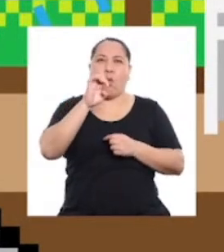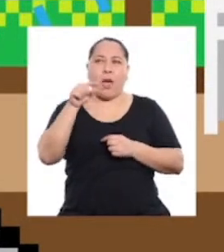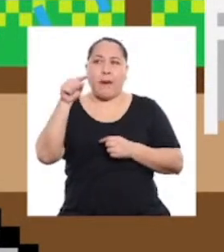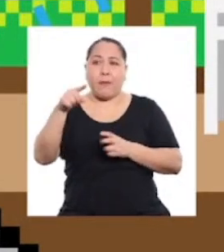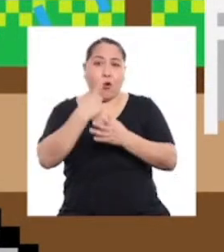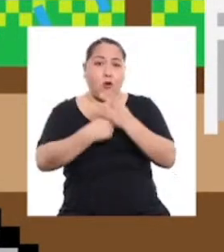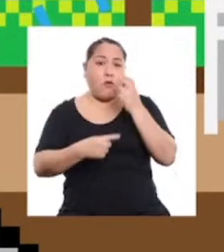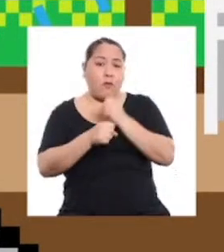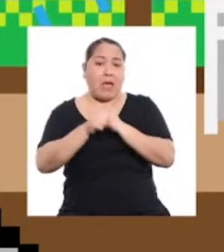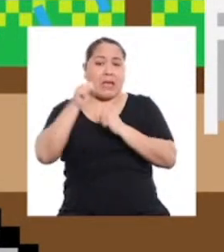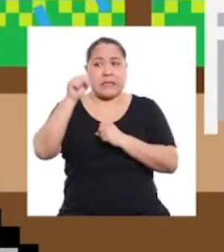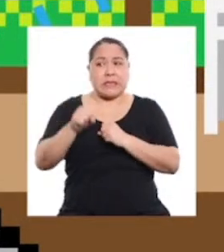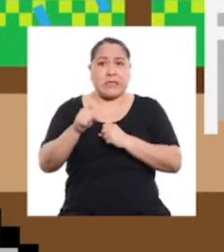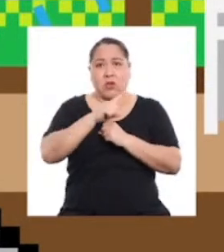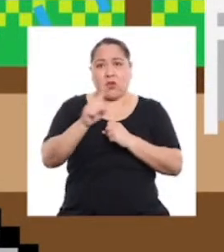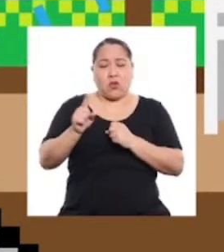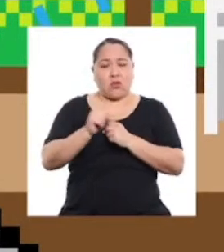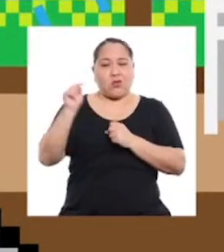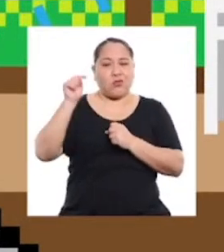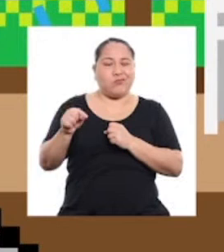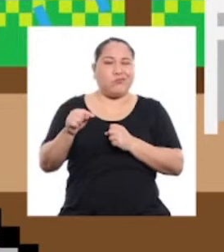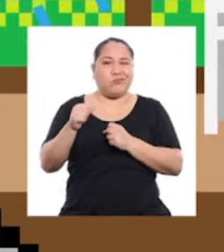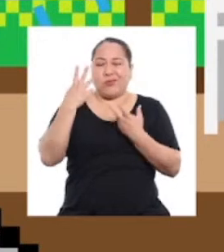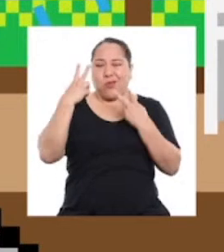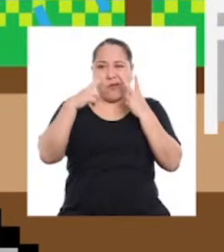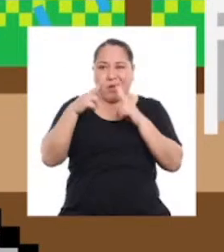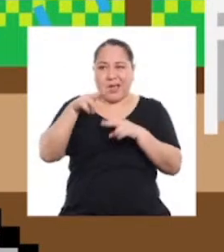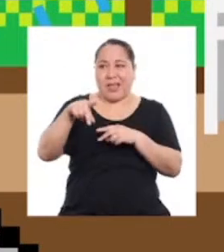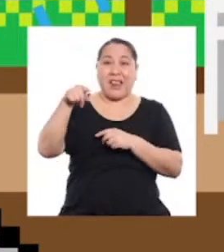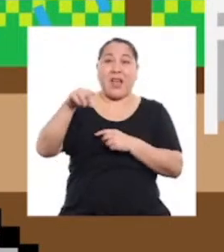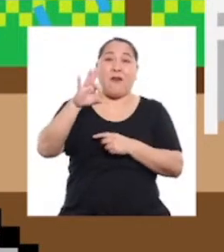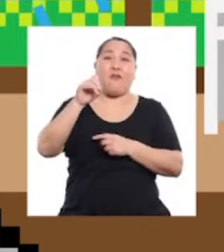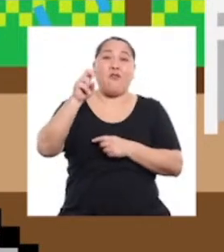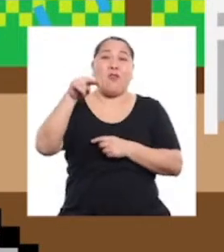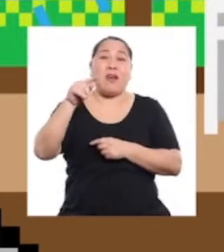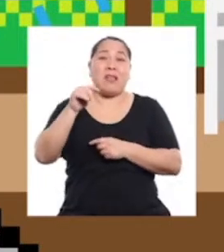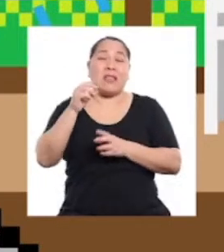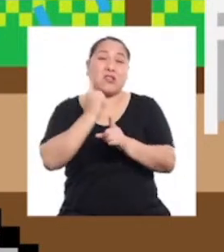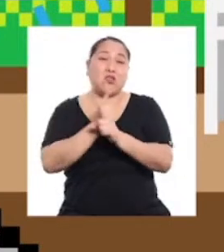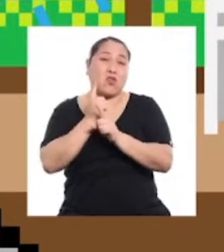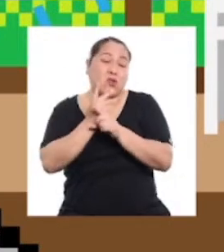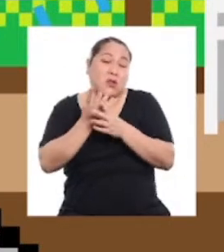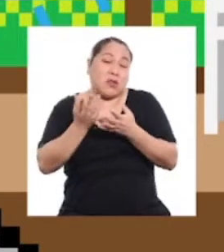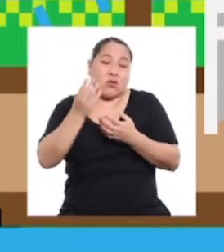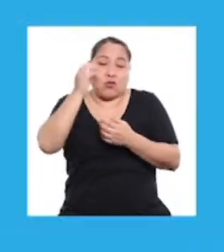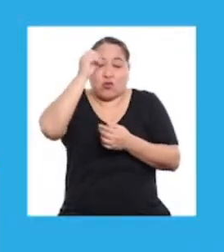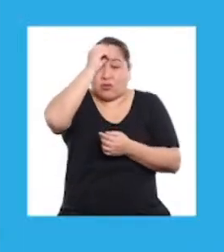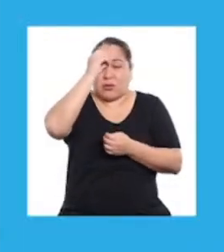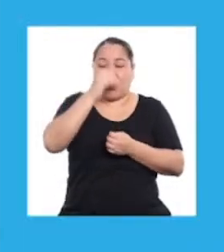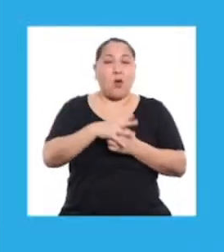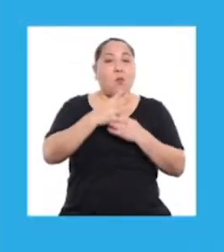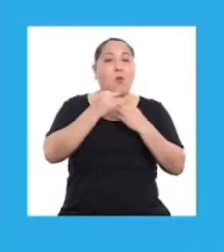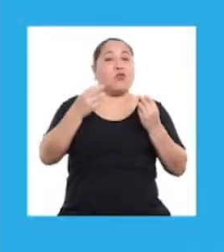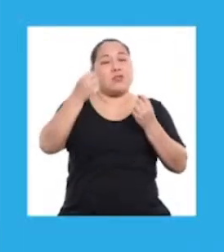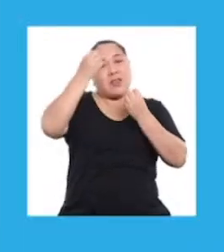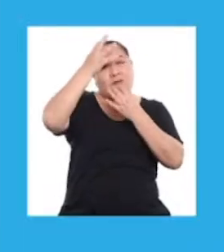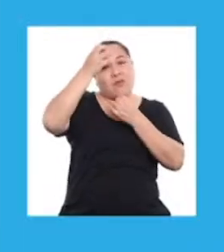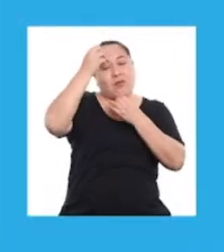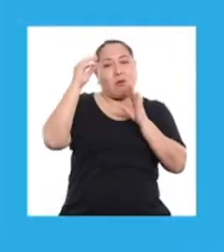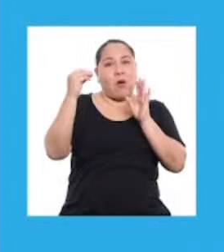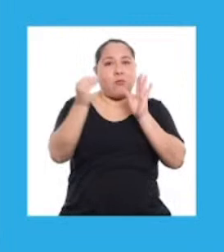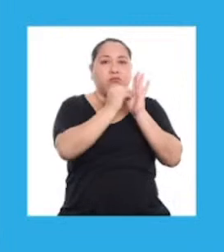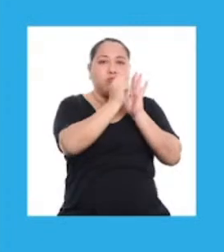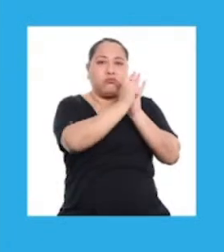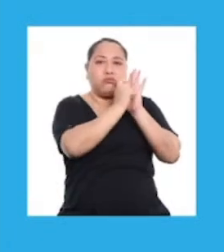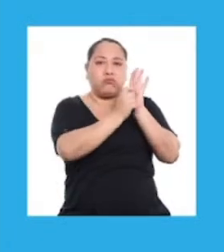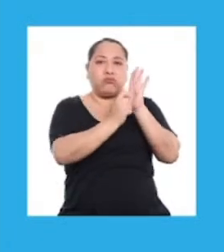confiables, es decir, sin haber revisado que las fuentes fueran las apropiadas. Mucha de la información